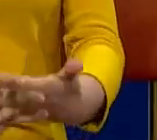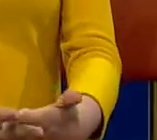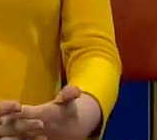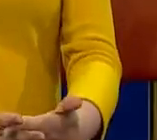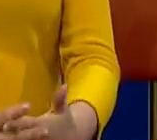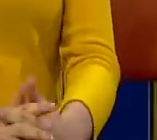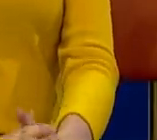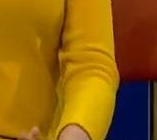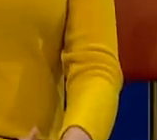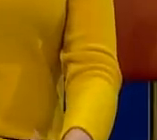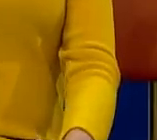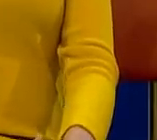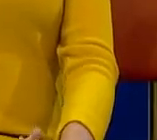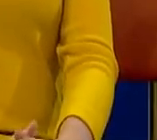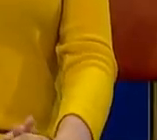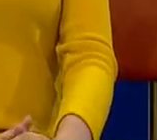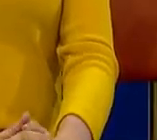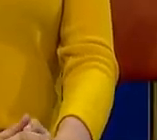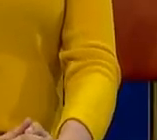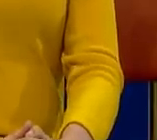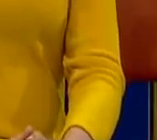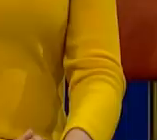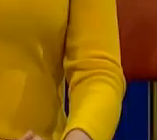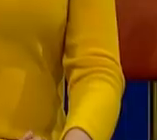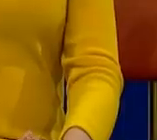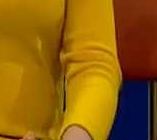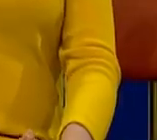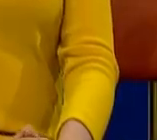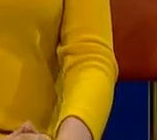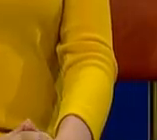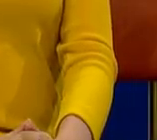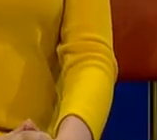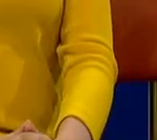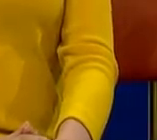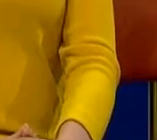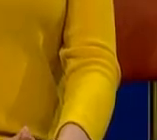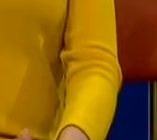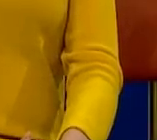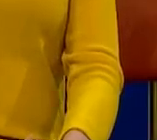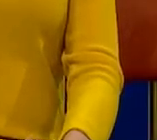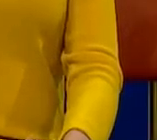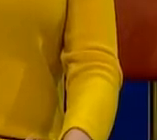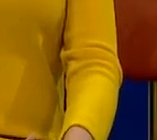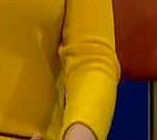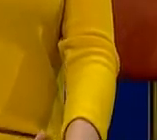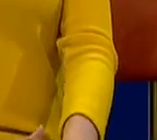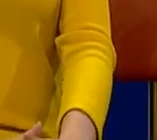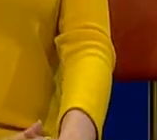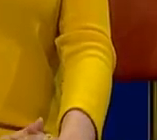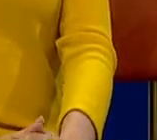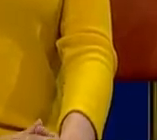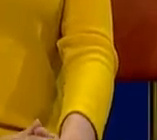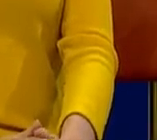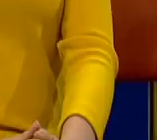también primero de junio es importante recordarles que se retoman las operaciones de los vuelos comerciales en el aeropuerto Mariscal Sucre